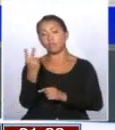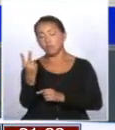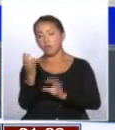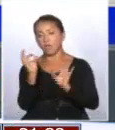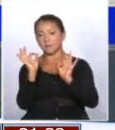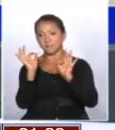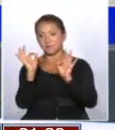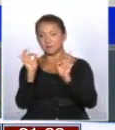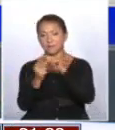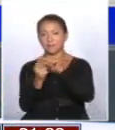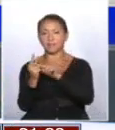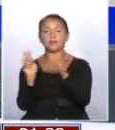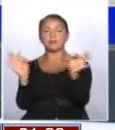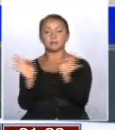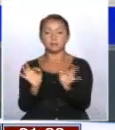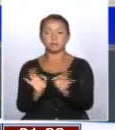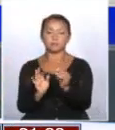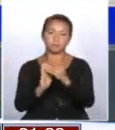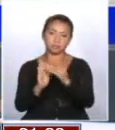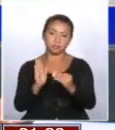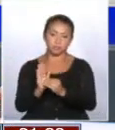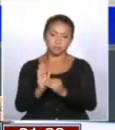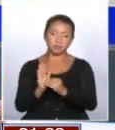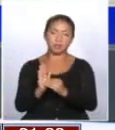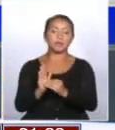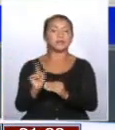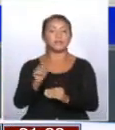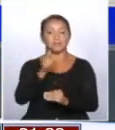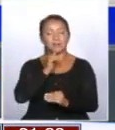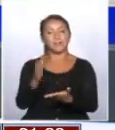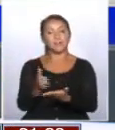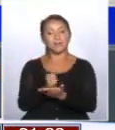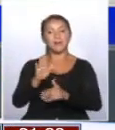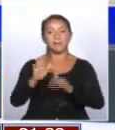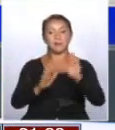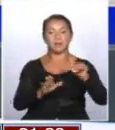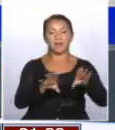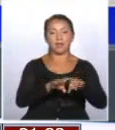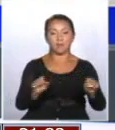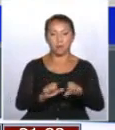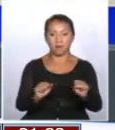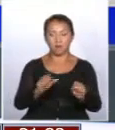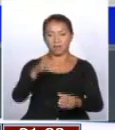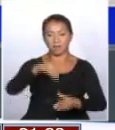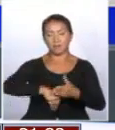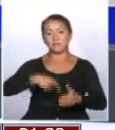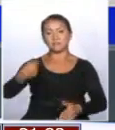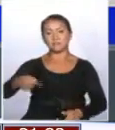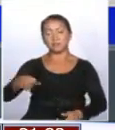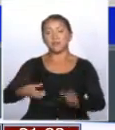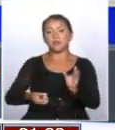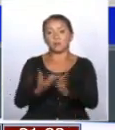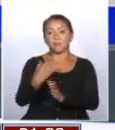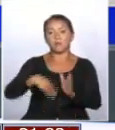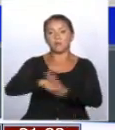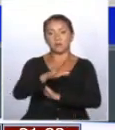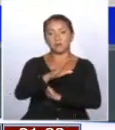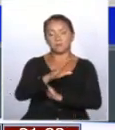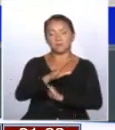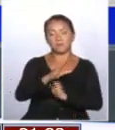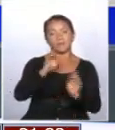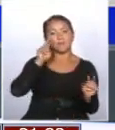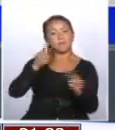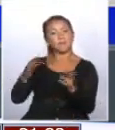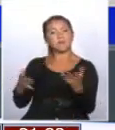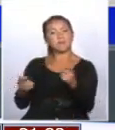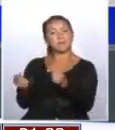específicamente indicaciones del Ejecutivo que no han logrado el consenso al interior de los senadores de la nueva mayoría. ¿Cómo ha visto usted el debate y cómo